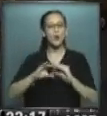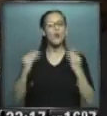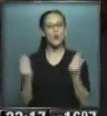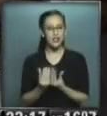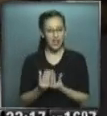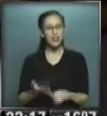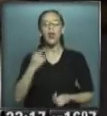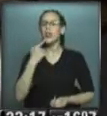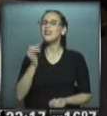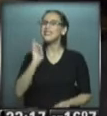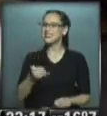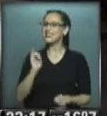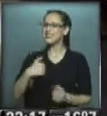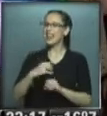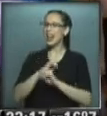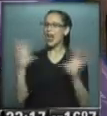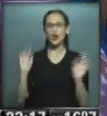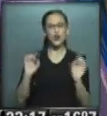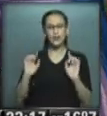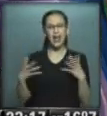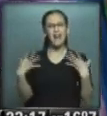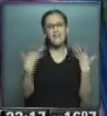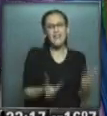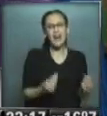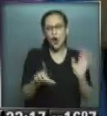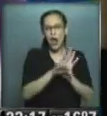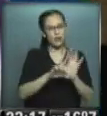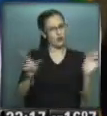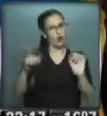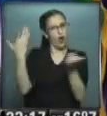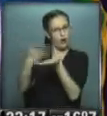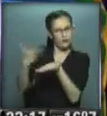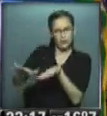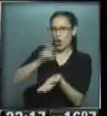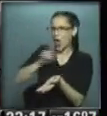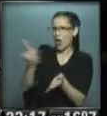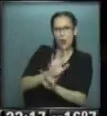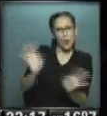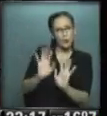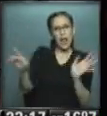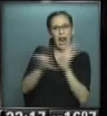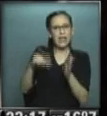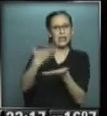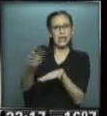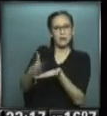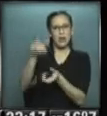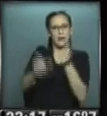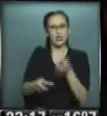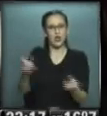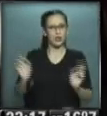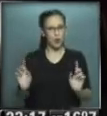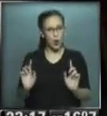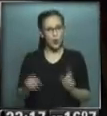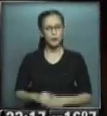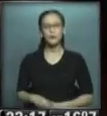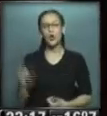decir bien claro que nosotros no estamos a favor de esta ley y que la repudiamos. Esta manifestación se repite en varios lugares del mundo en distintos